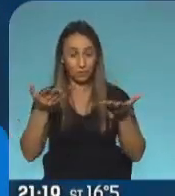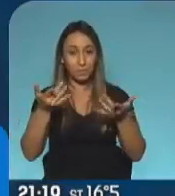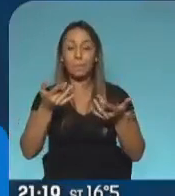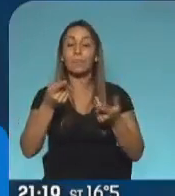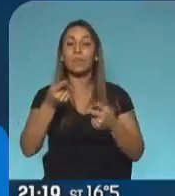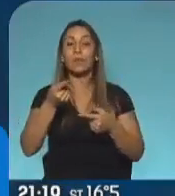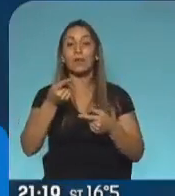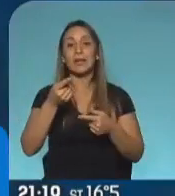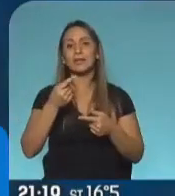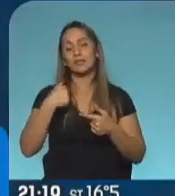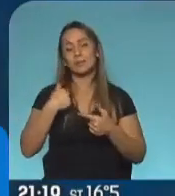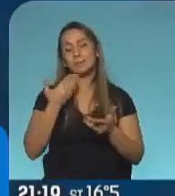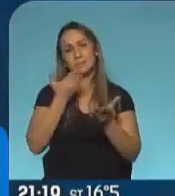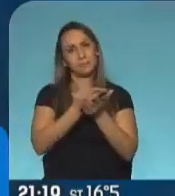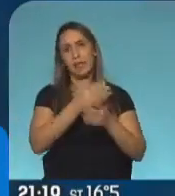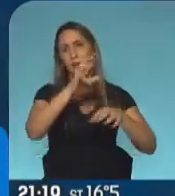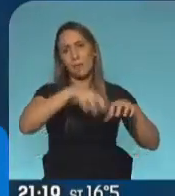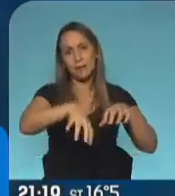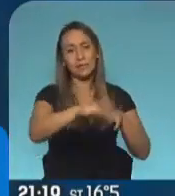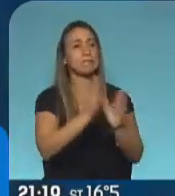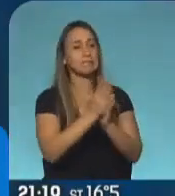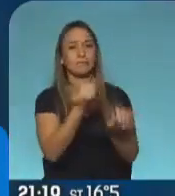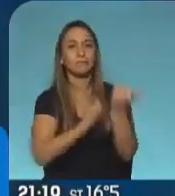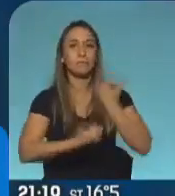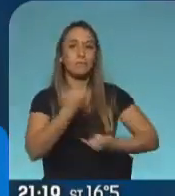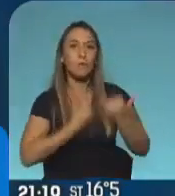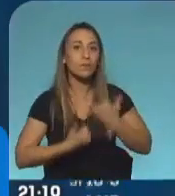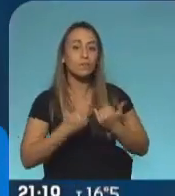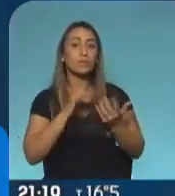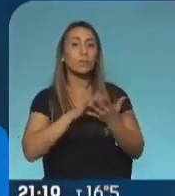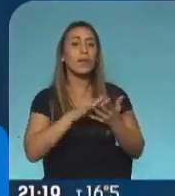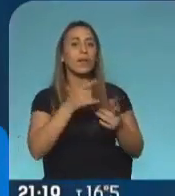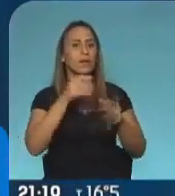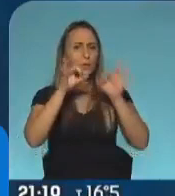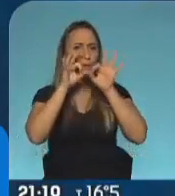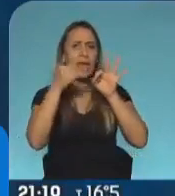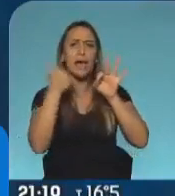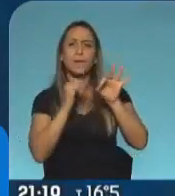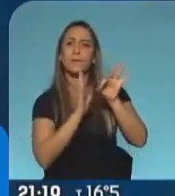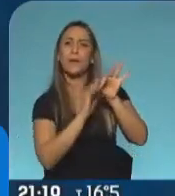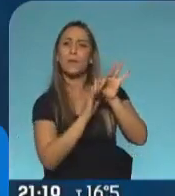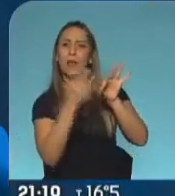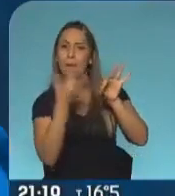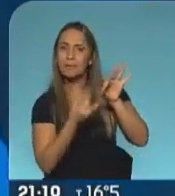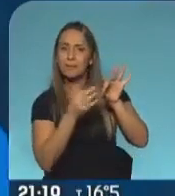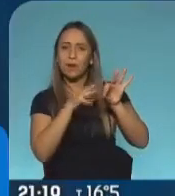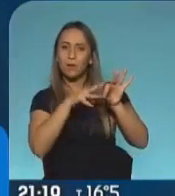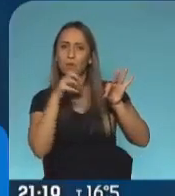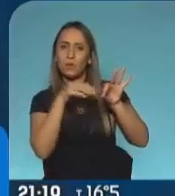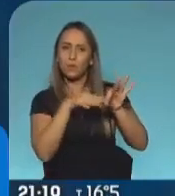recrear reclamé a las empresas que me informarán acerca de si tenían válvula respiratoria y no